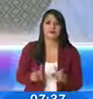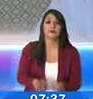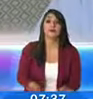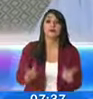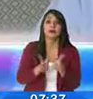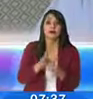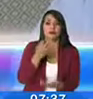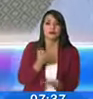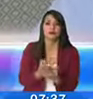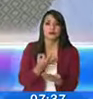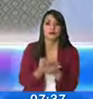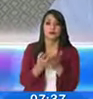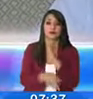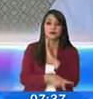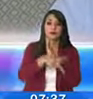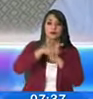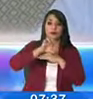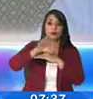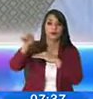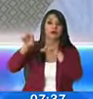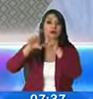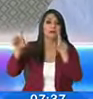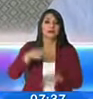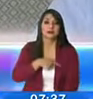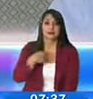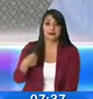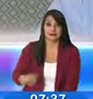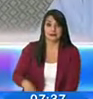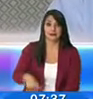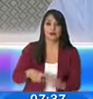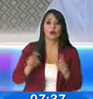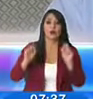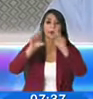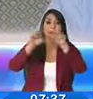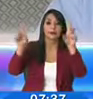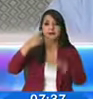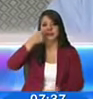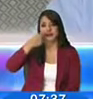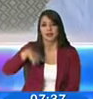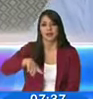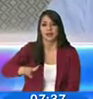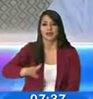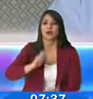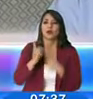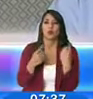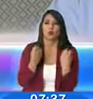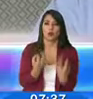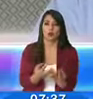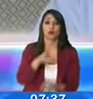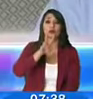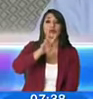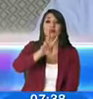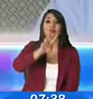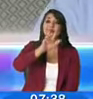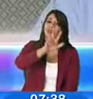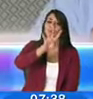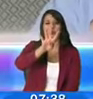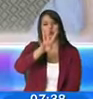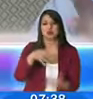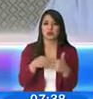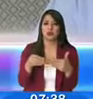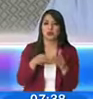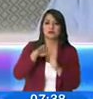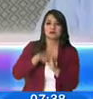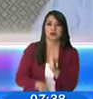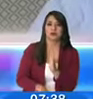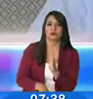factura Petroecuador a estas compañías chinas y tailandesas son 4 y 5 dólares menos que el precio